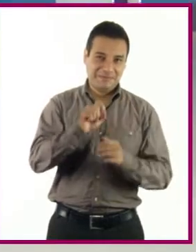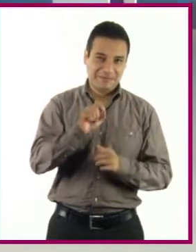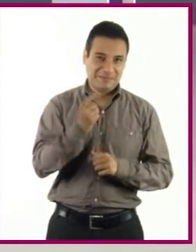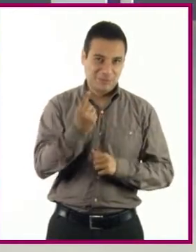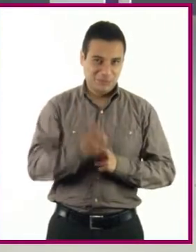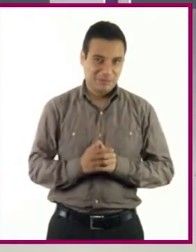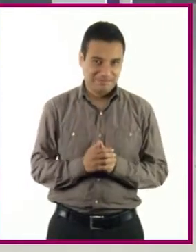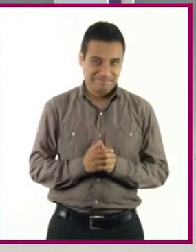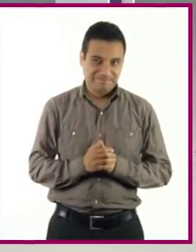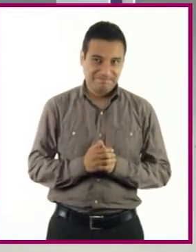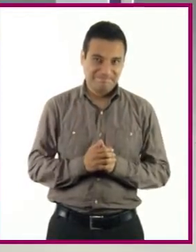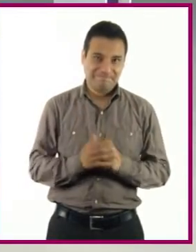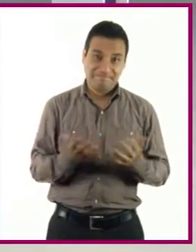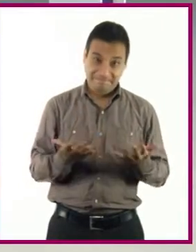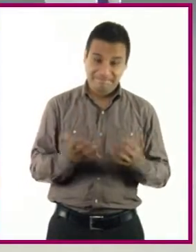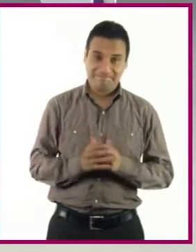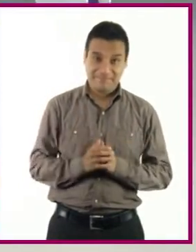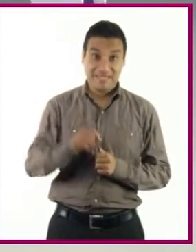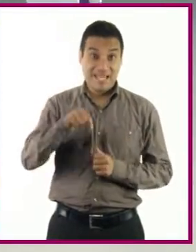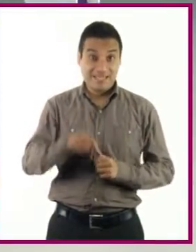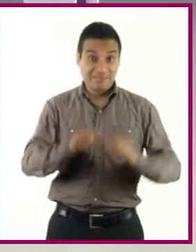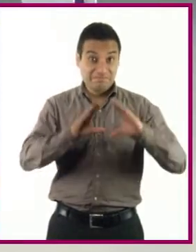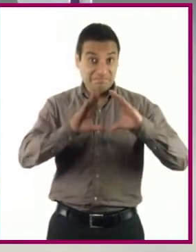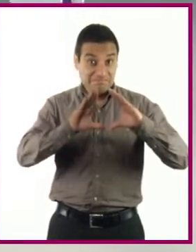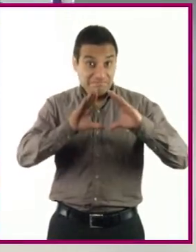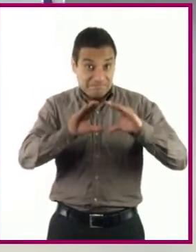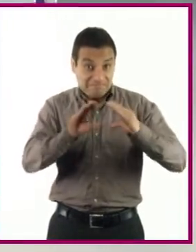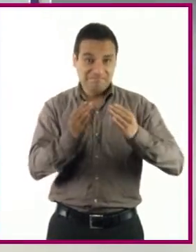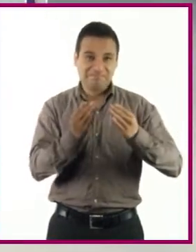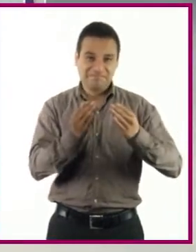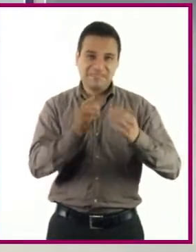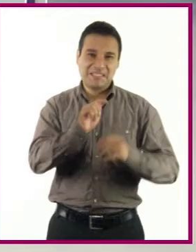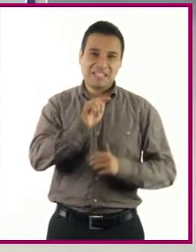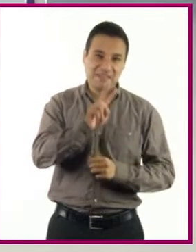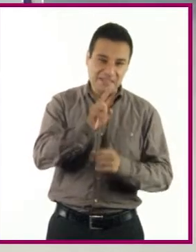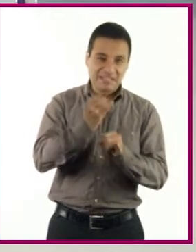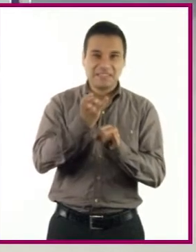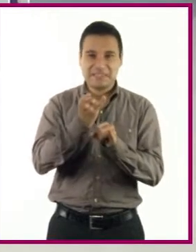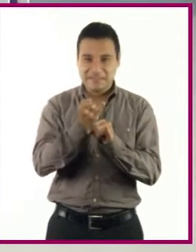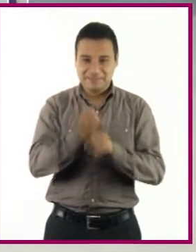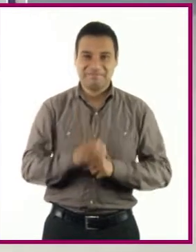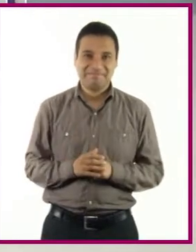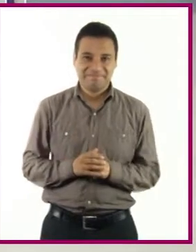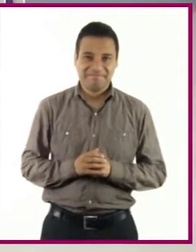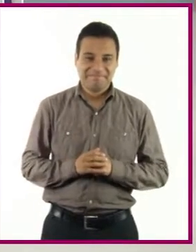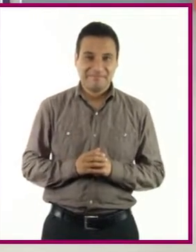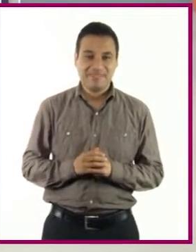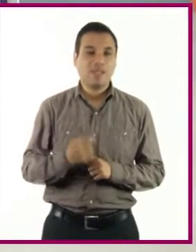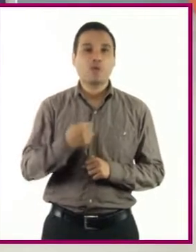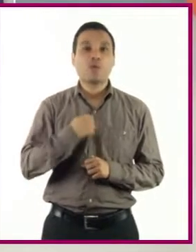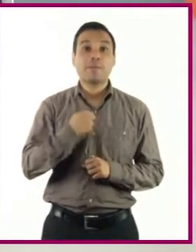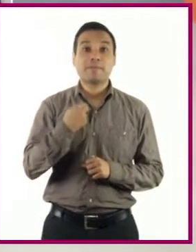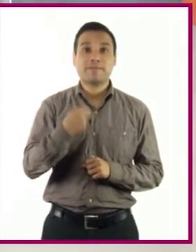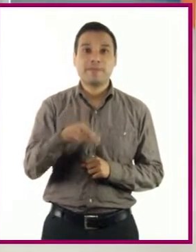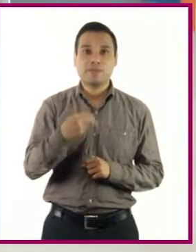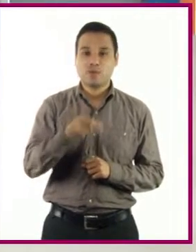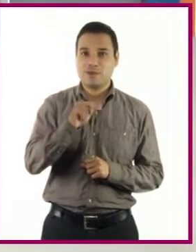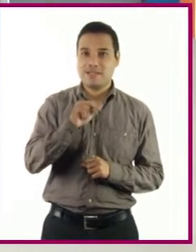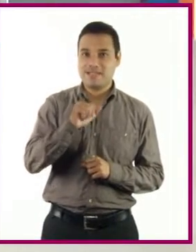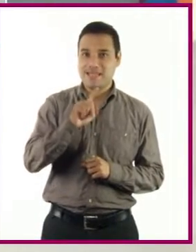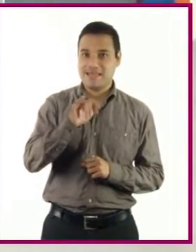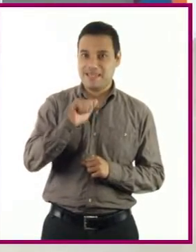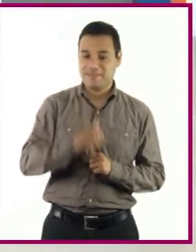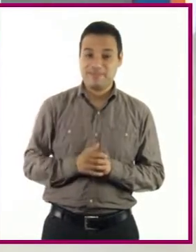el contexto de un modelo híbrido con recursos de la educación a distancia. Mi nombre es Nadia Jiménez y hoy me acompaña la